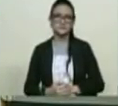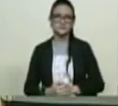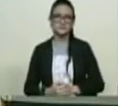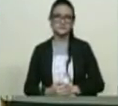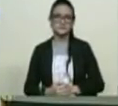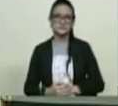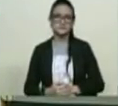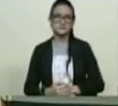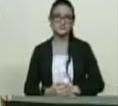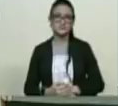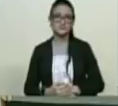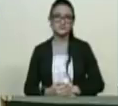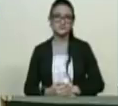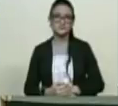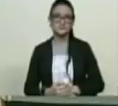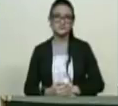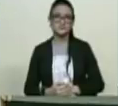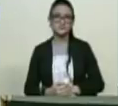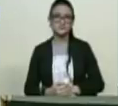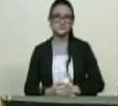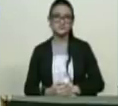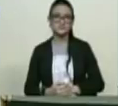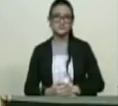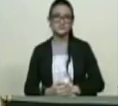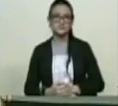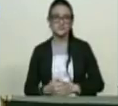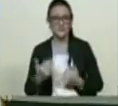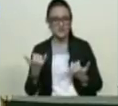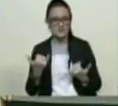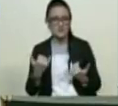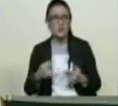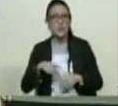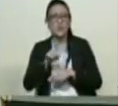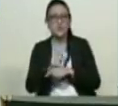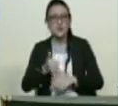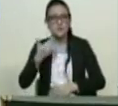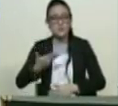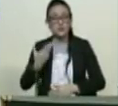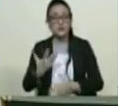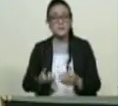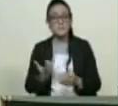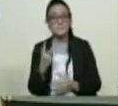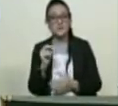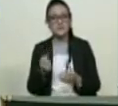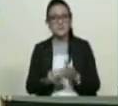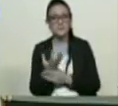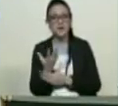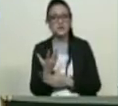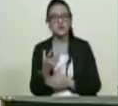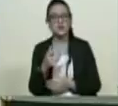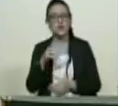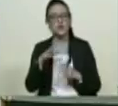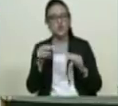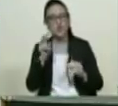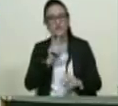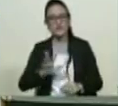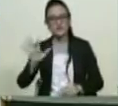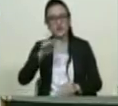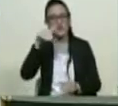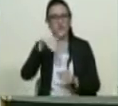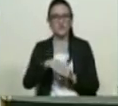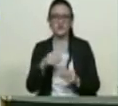En todo caso, aquí lo que importa, al final, es que el 20 de mayo el pueblo venezolano salga a votar. Y yo lo invito a